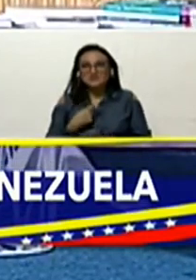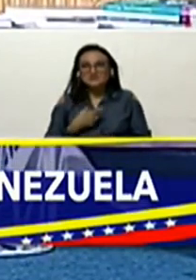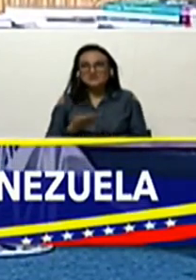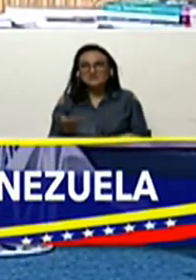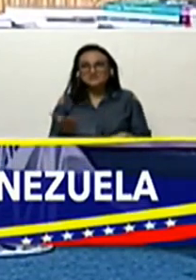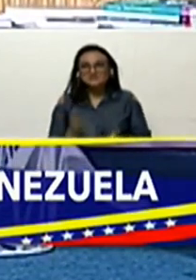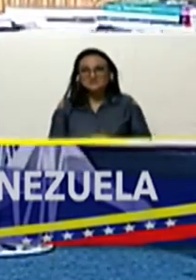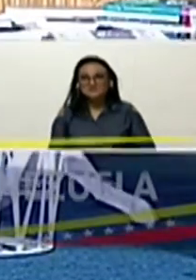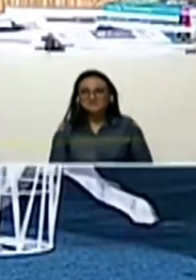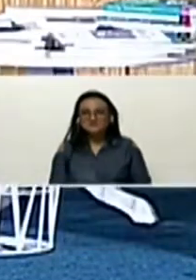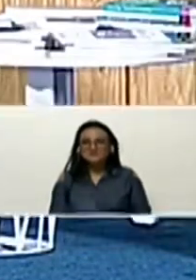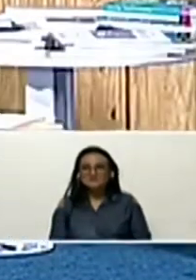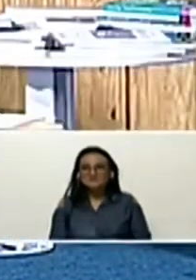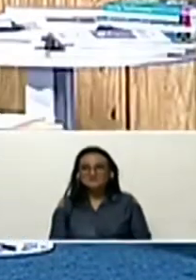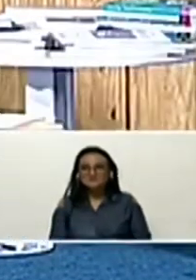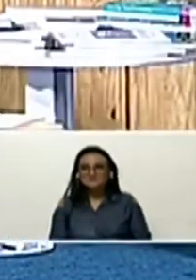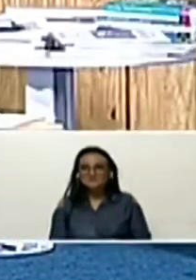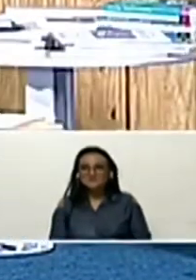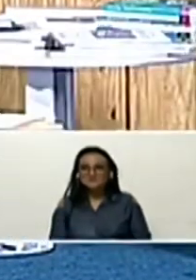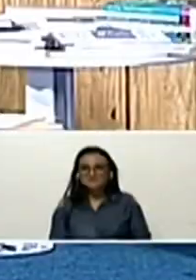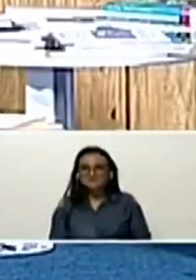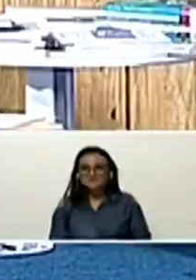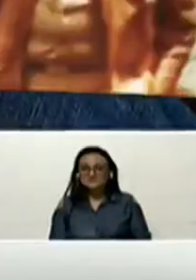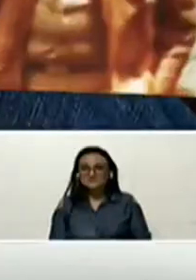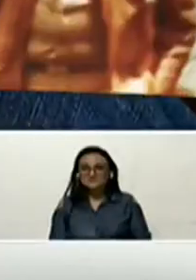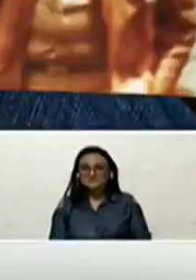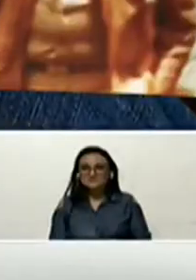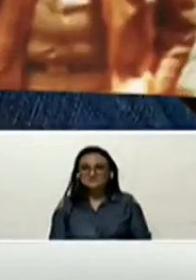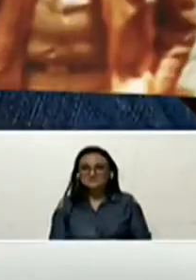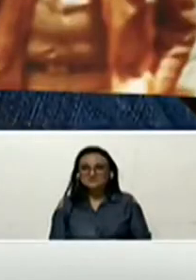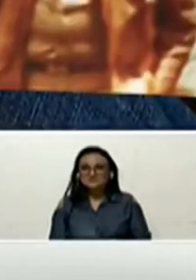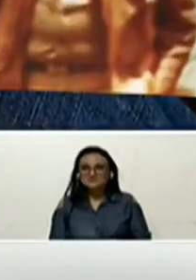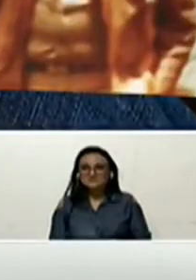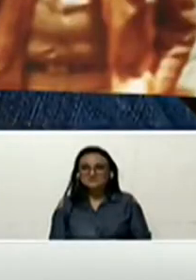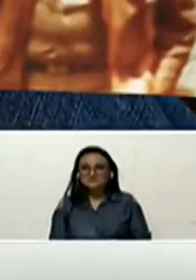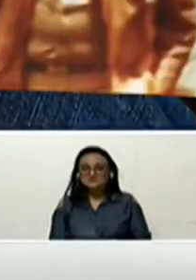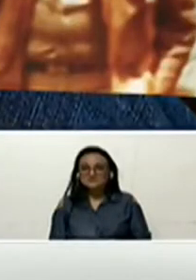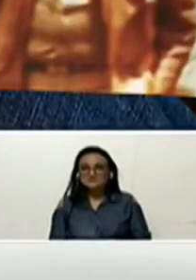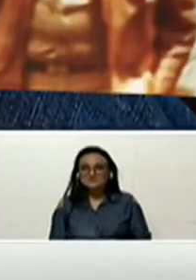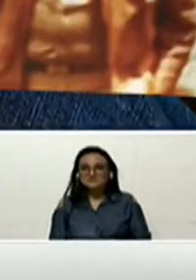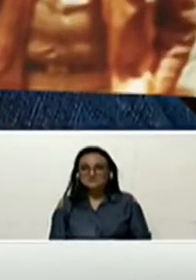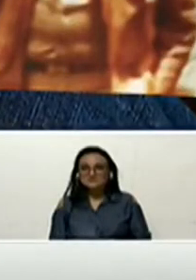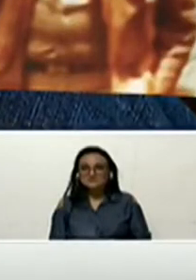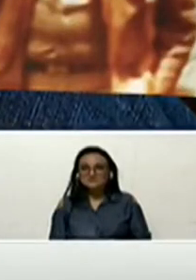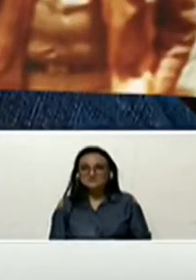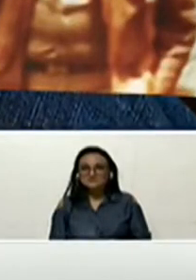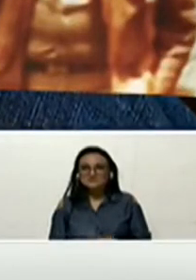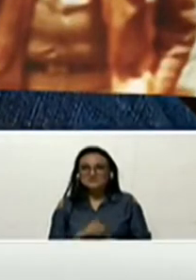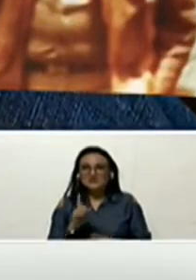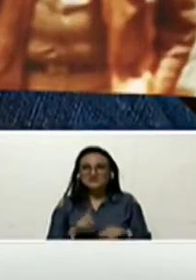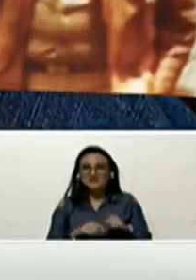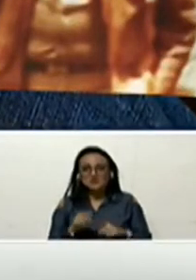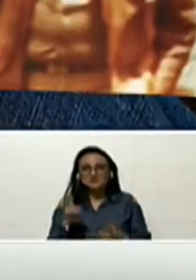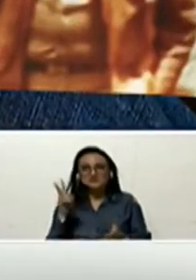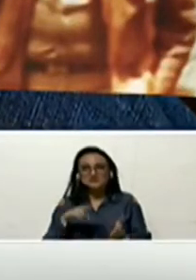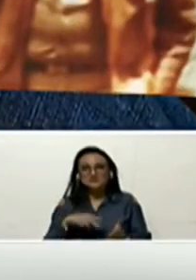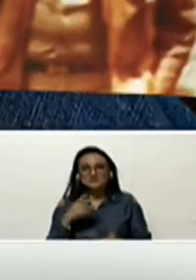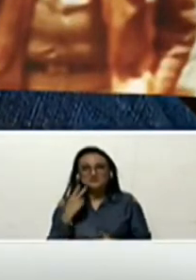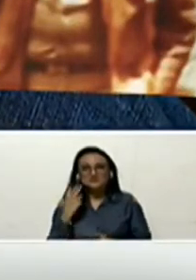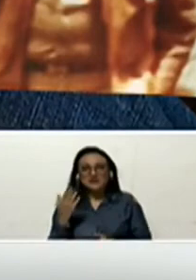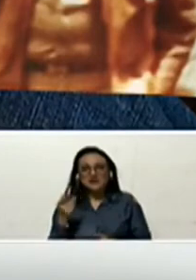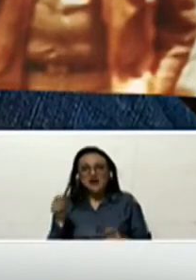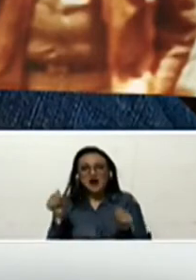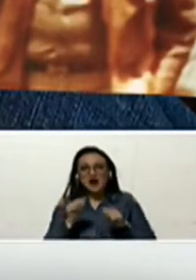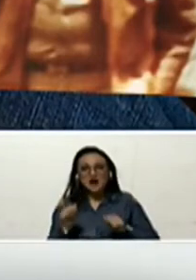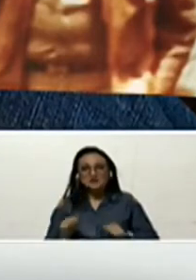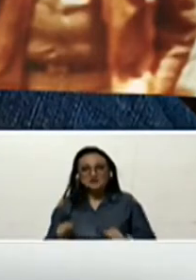Señor presidente, esas cosas. Aquí arriba están los compañeros de la Red de Arte,